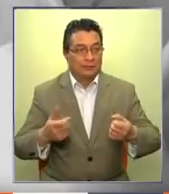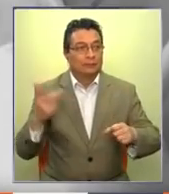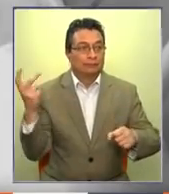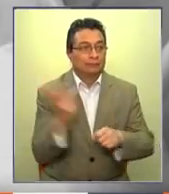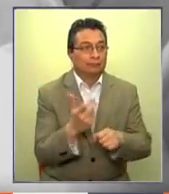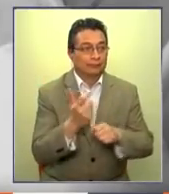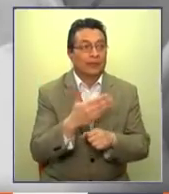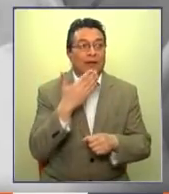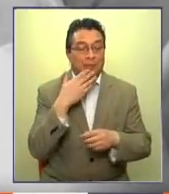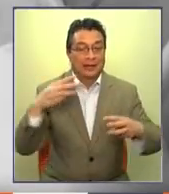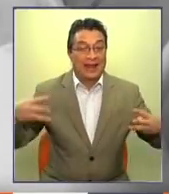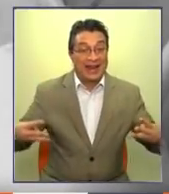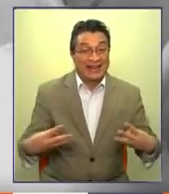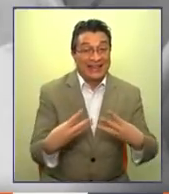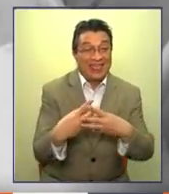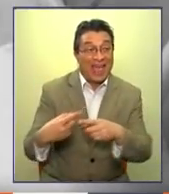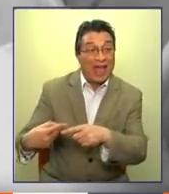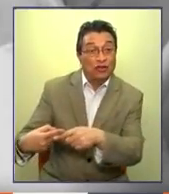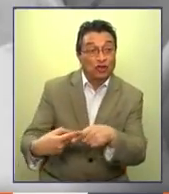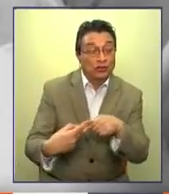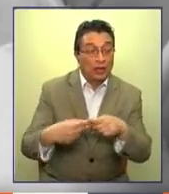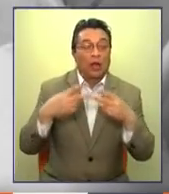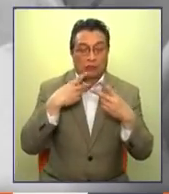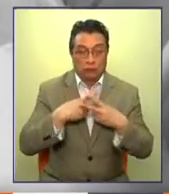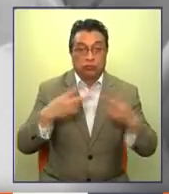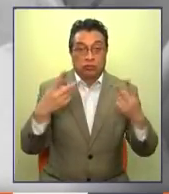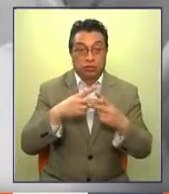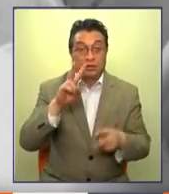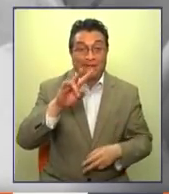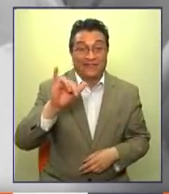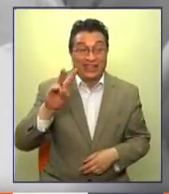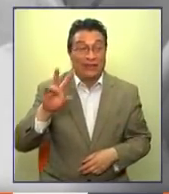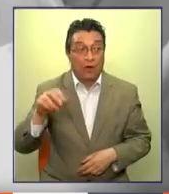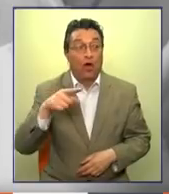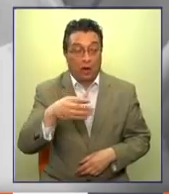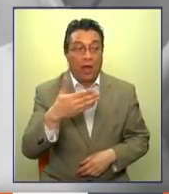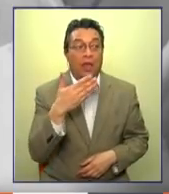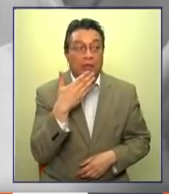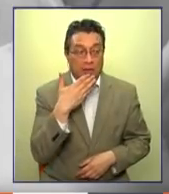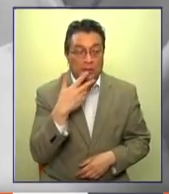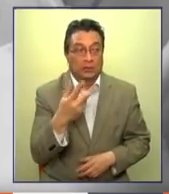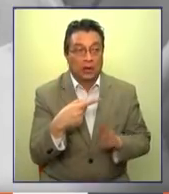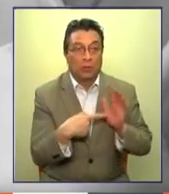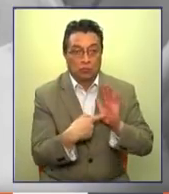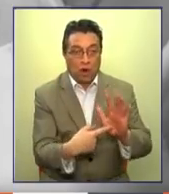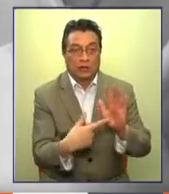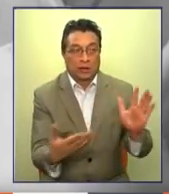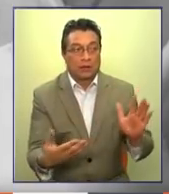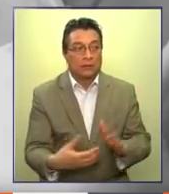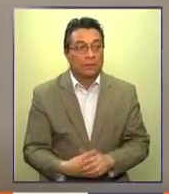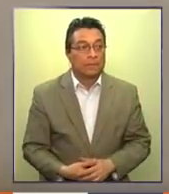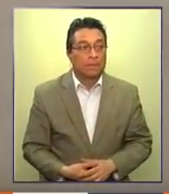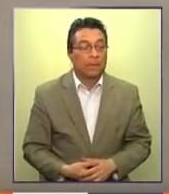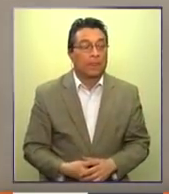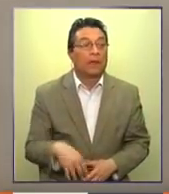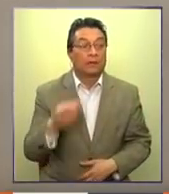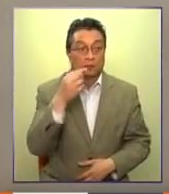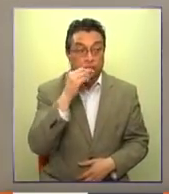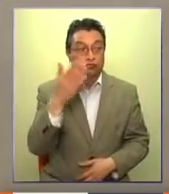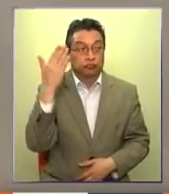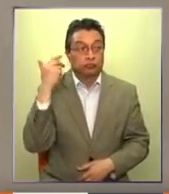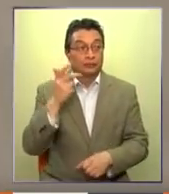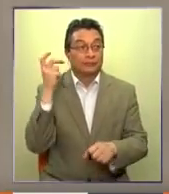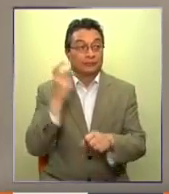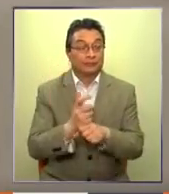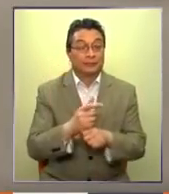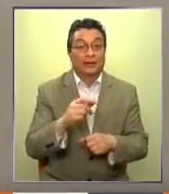en redes sociales, el despacho en vivo de un medio local desde el lugar de los hechos demostraba aquello. En pocos minutos fue asaltado la línea